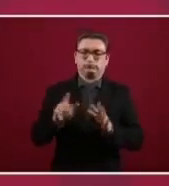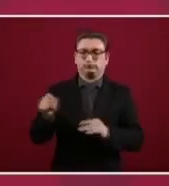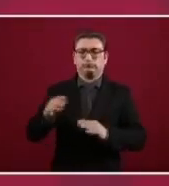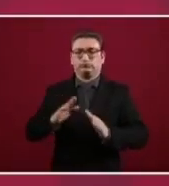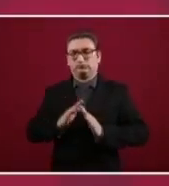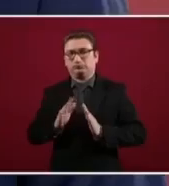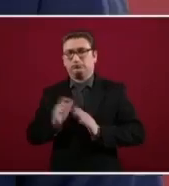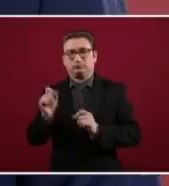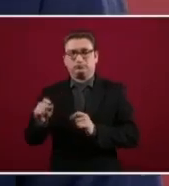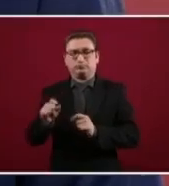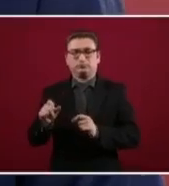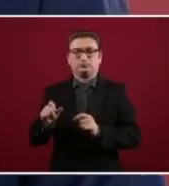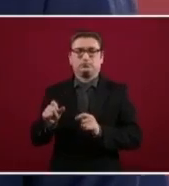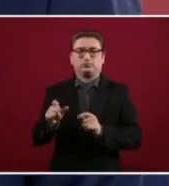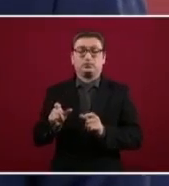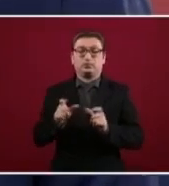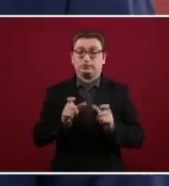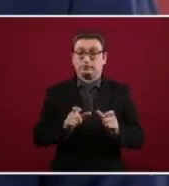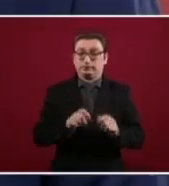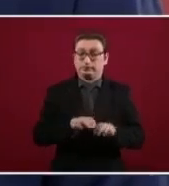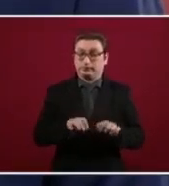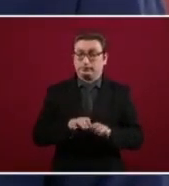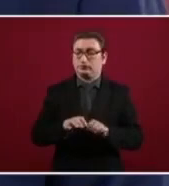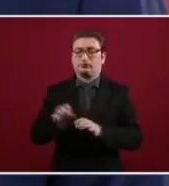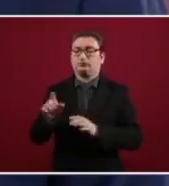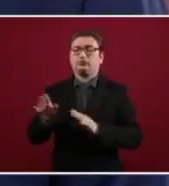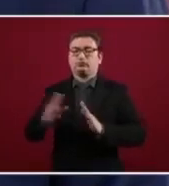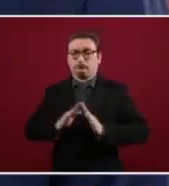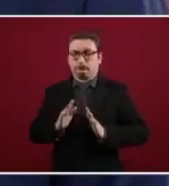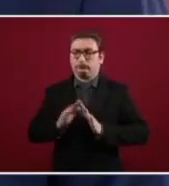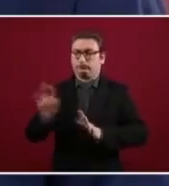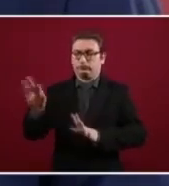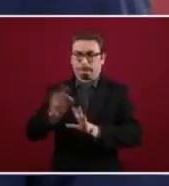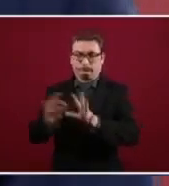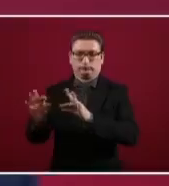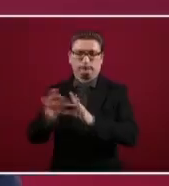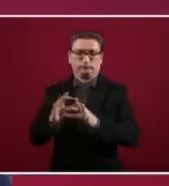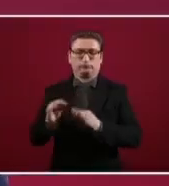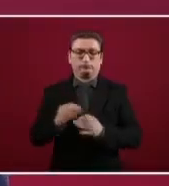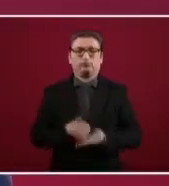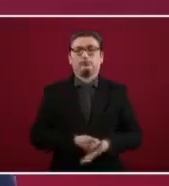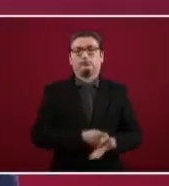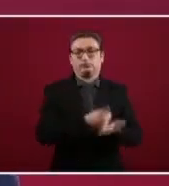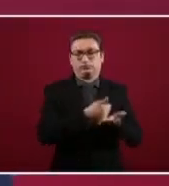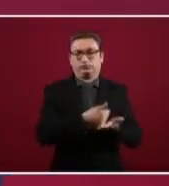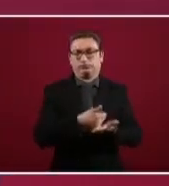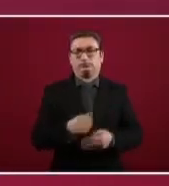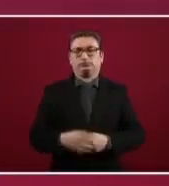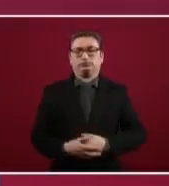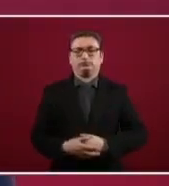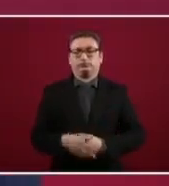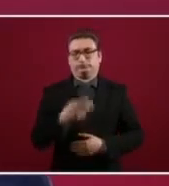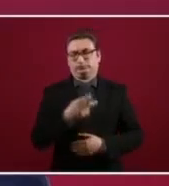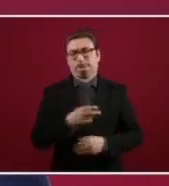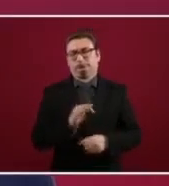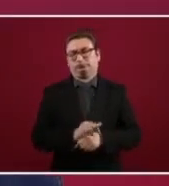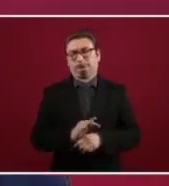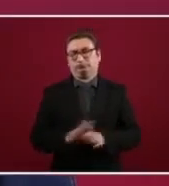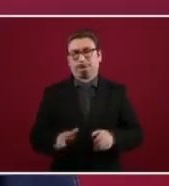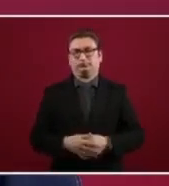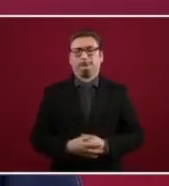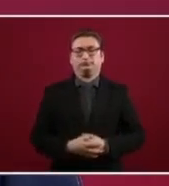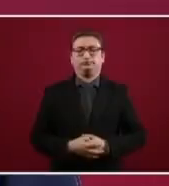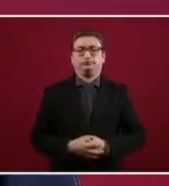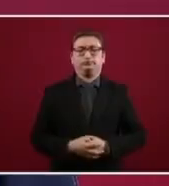defensa ya no del estado mayor ayudan en esa labor